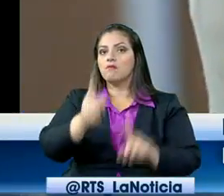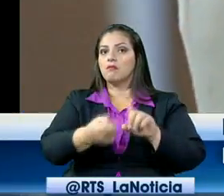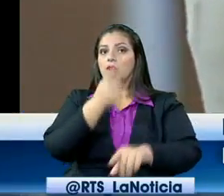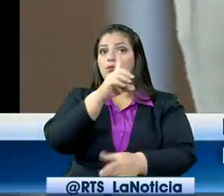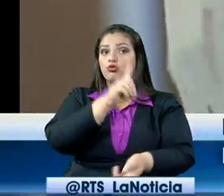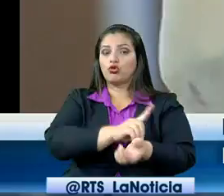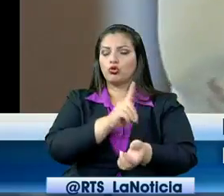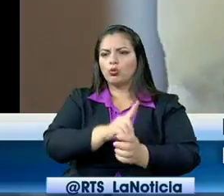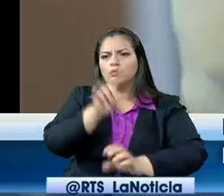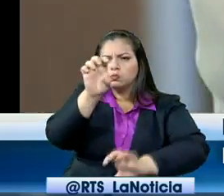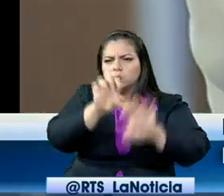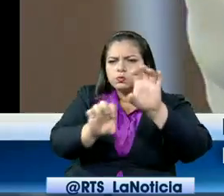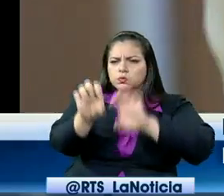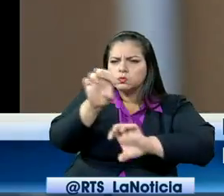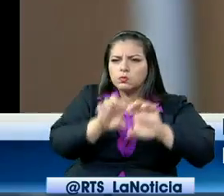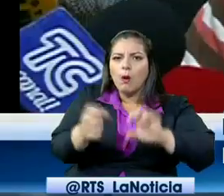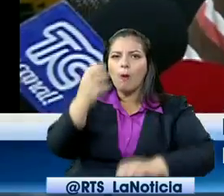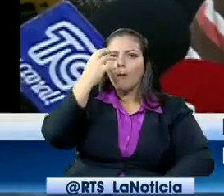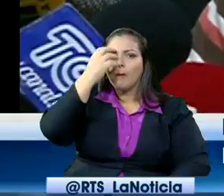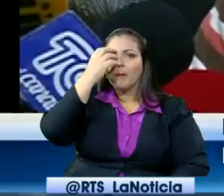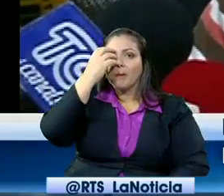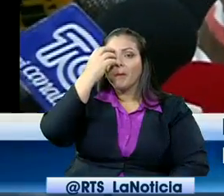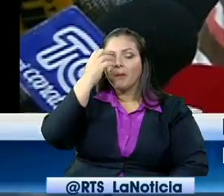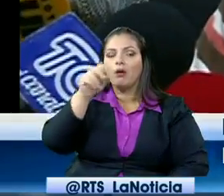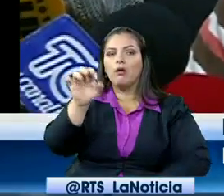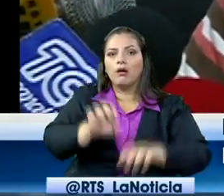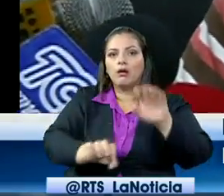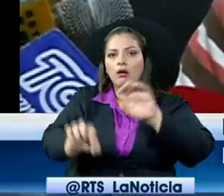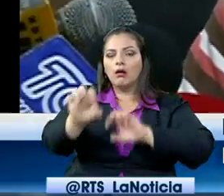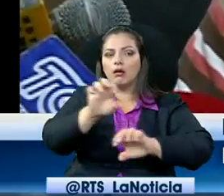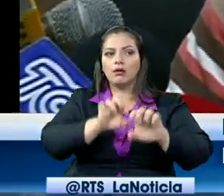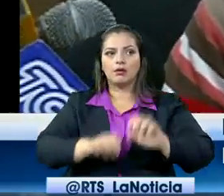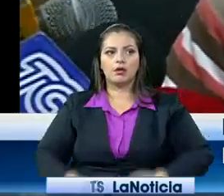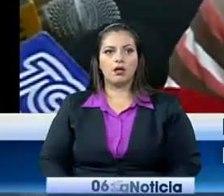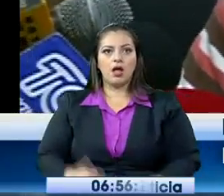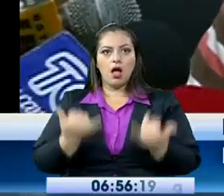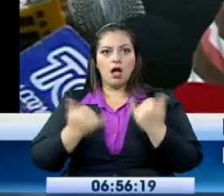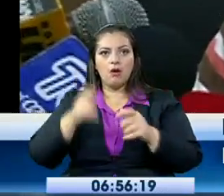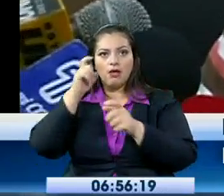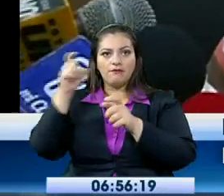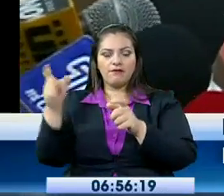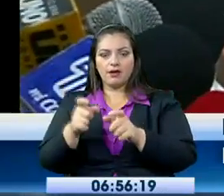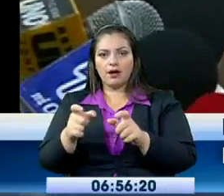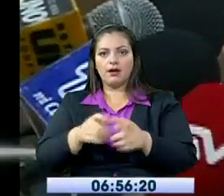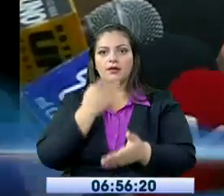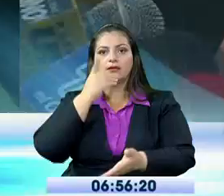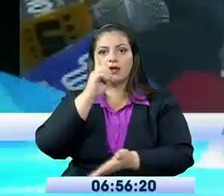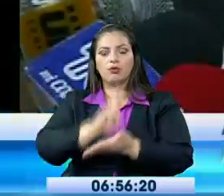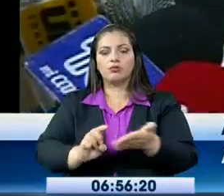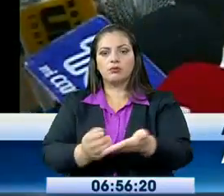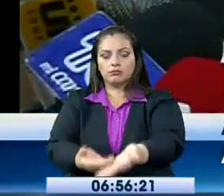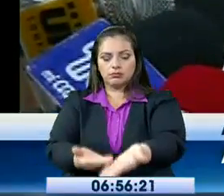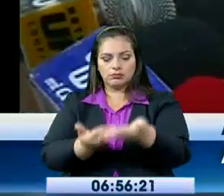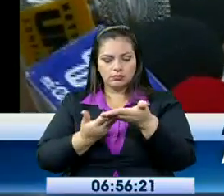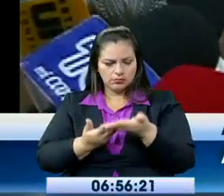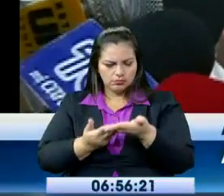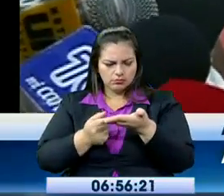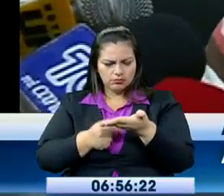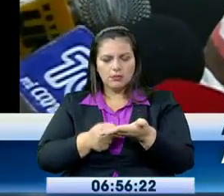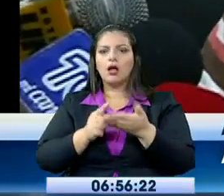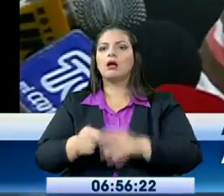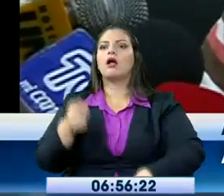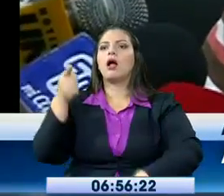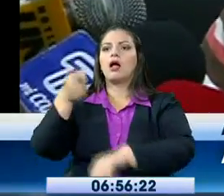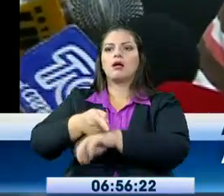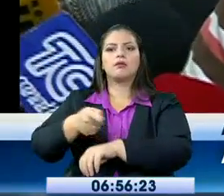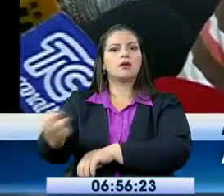por tentativa de asesinato. La Fiscalía indudablemente recibirá la denuncia y va a abrir una investigación previa a fin de determinar